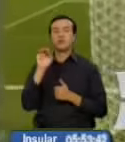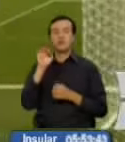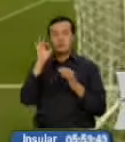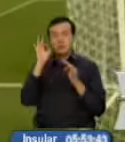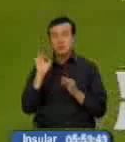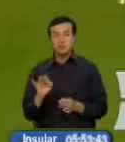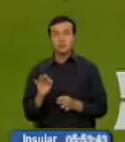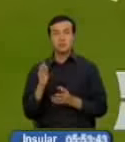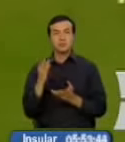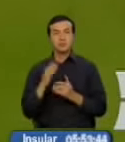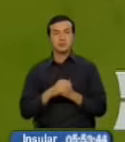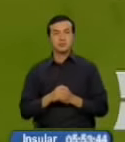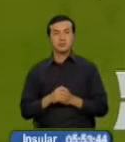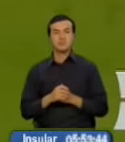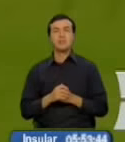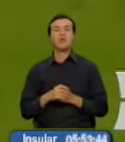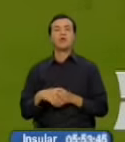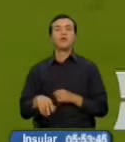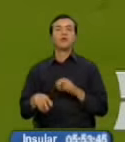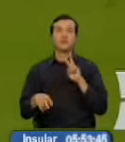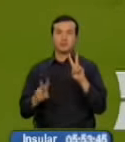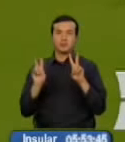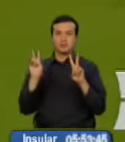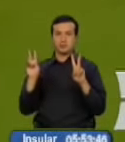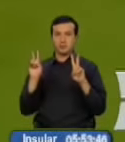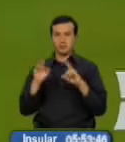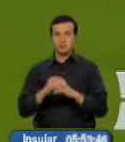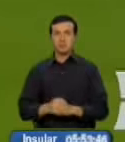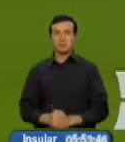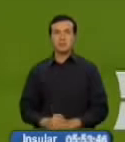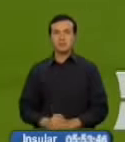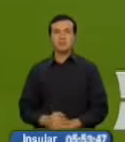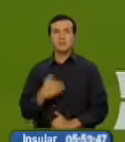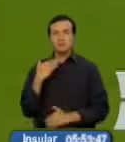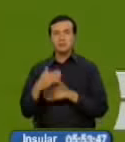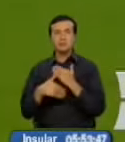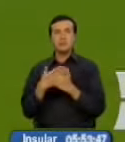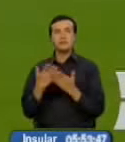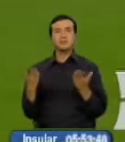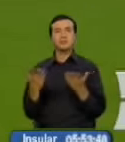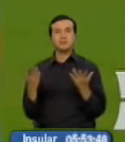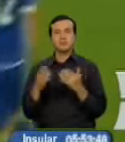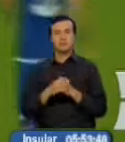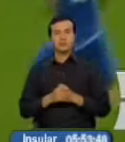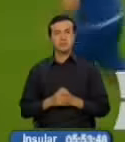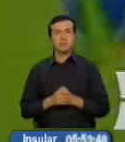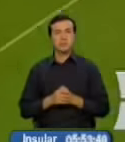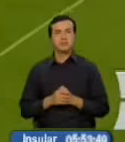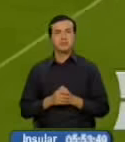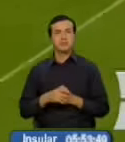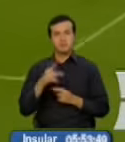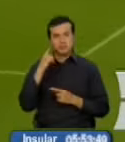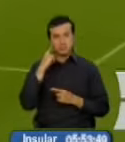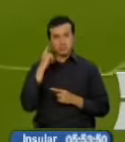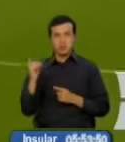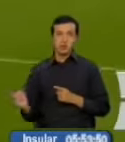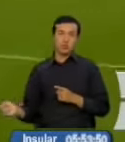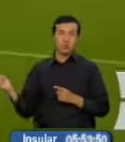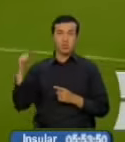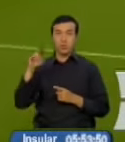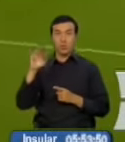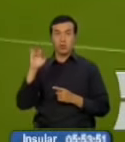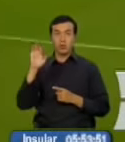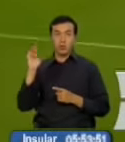poner el transitorio 2-2. Posteriormente vendrá lo que les mencionaba. Miren este centro de Cuauhtémoc